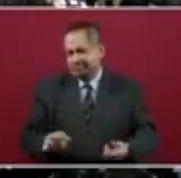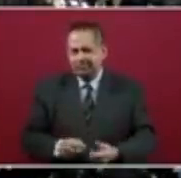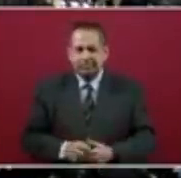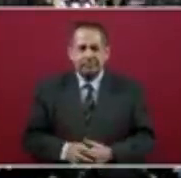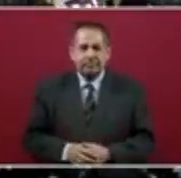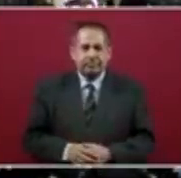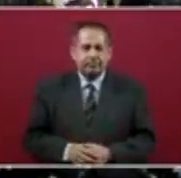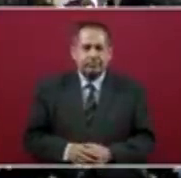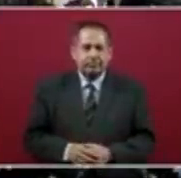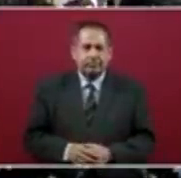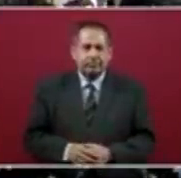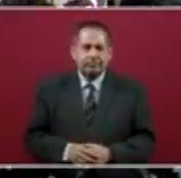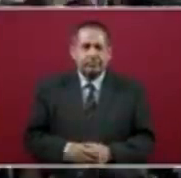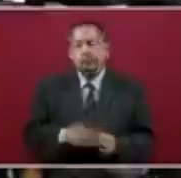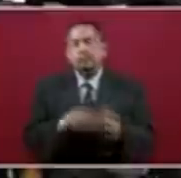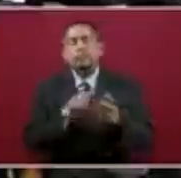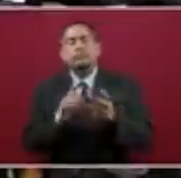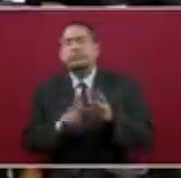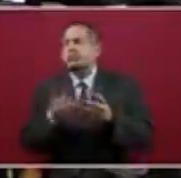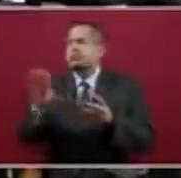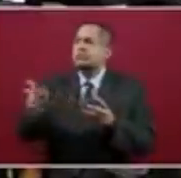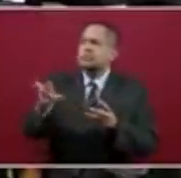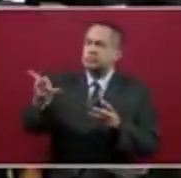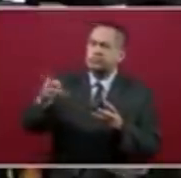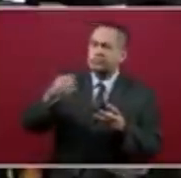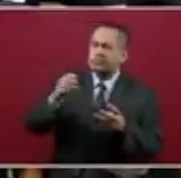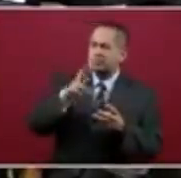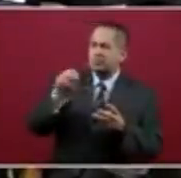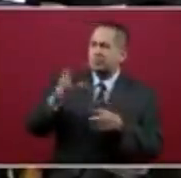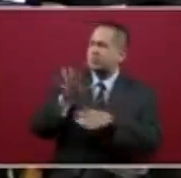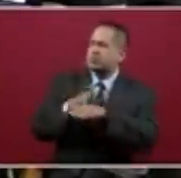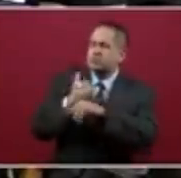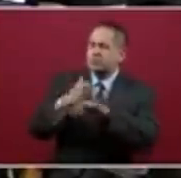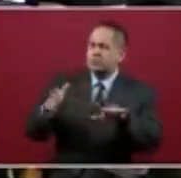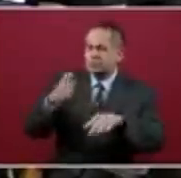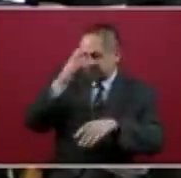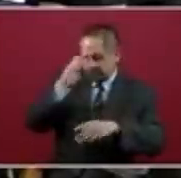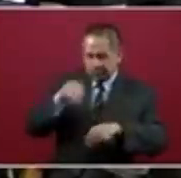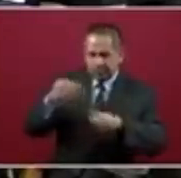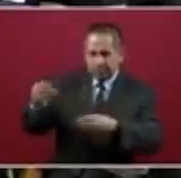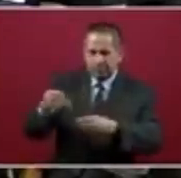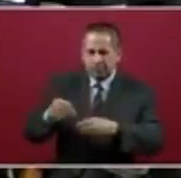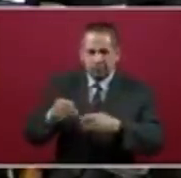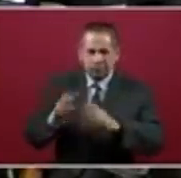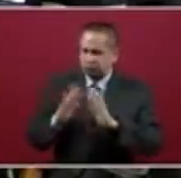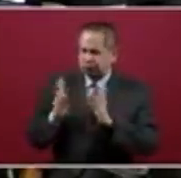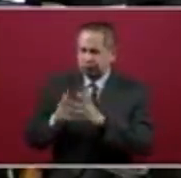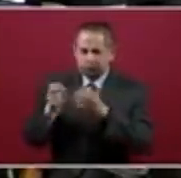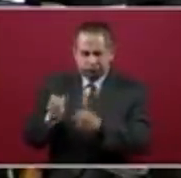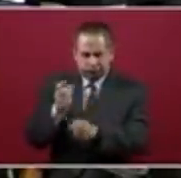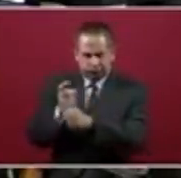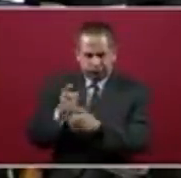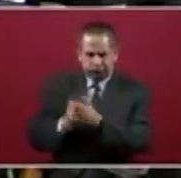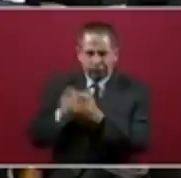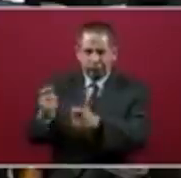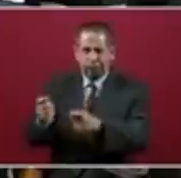Y sobre lo otro, sobre el marro, ¿qué información le han dado en el gabinete? Cuando en las reuniones de